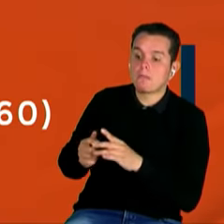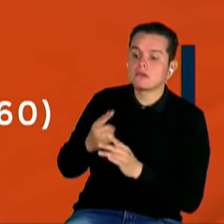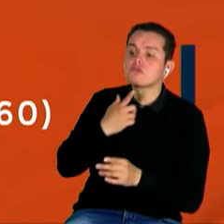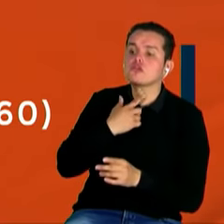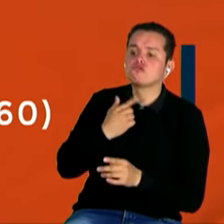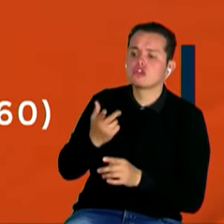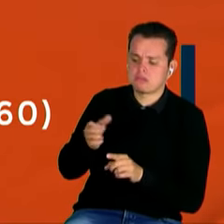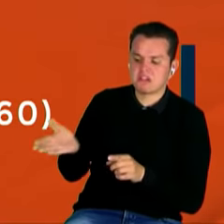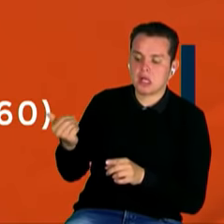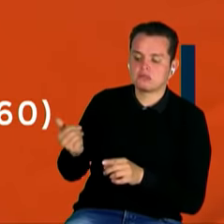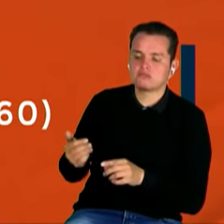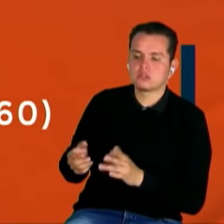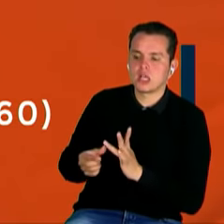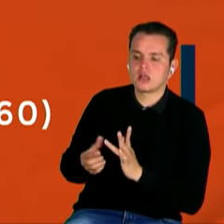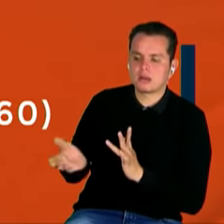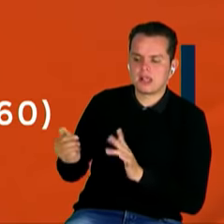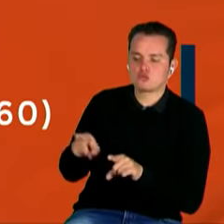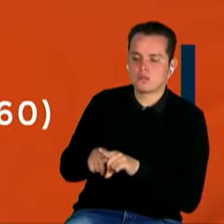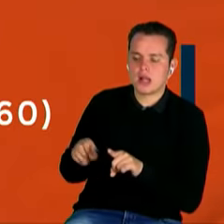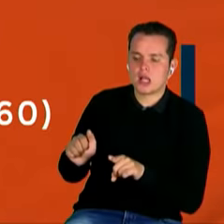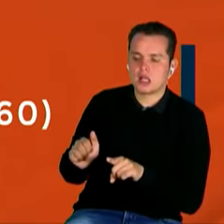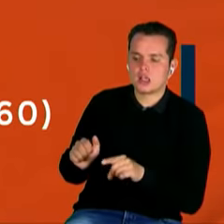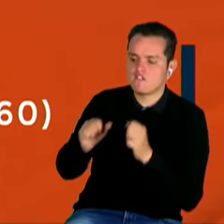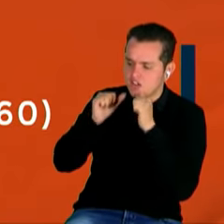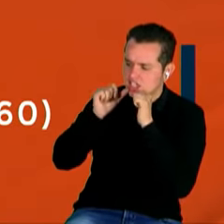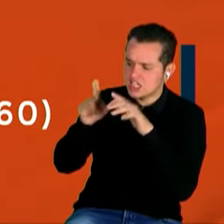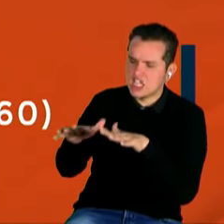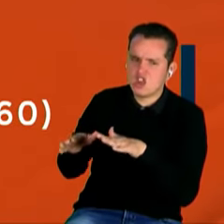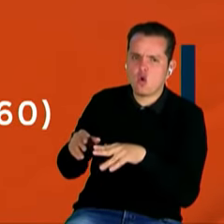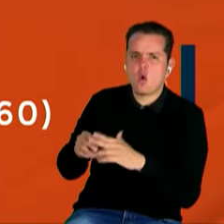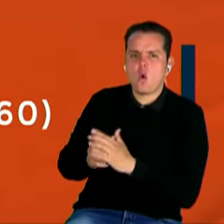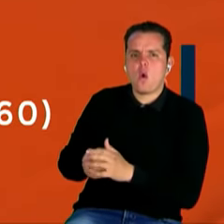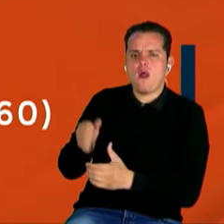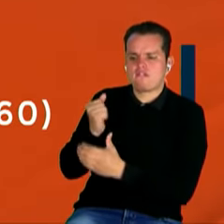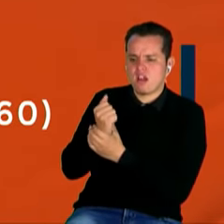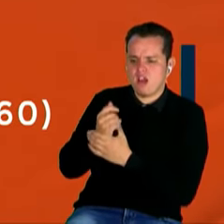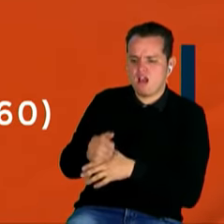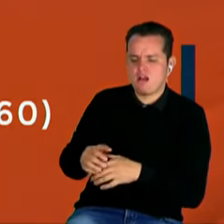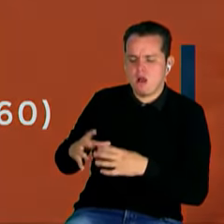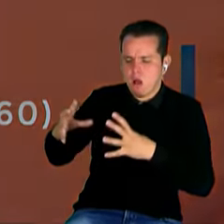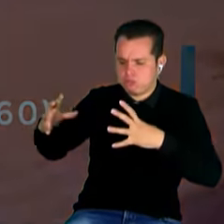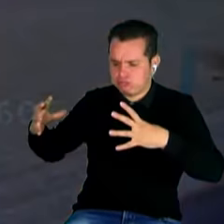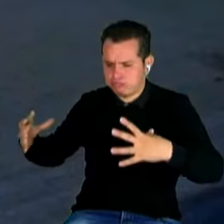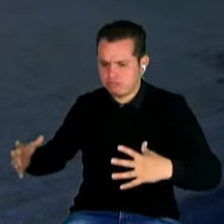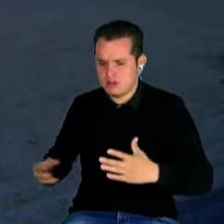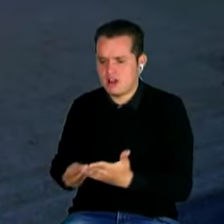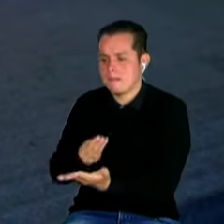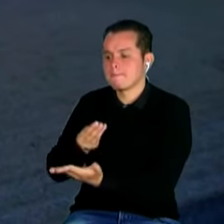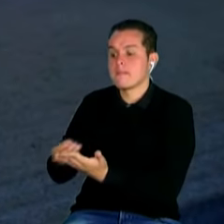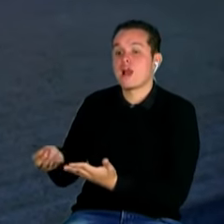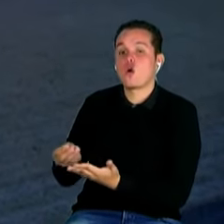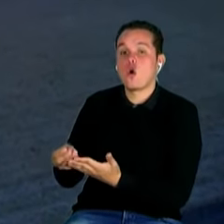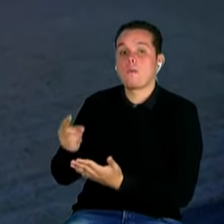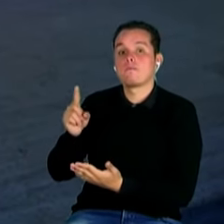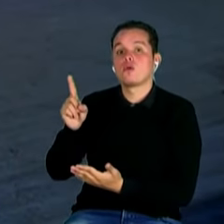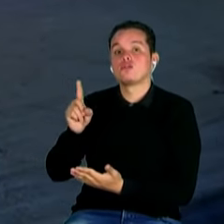mí me gusta mucho para acá. Y bendijo a Abraham y le dio una cantidad de cosas. Y casi que le pagó por